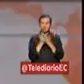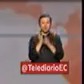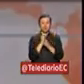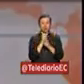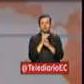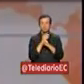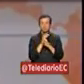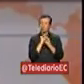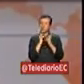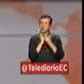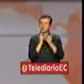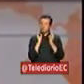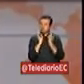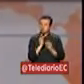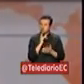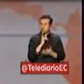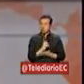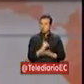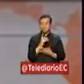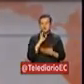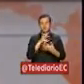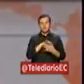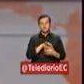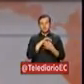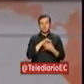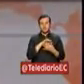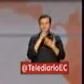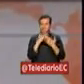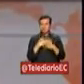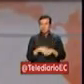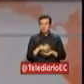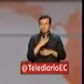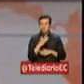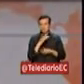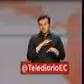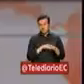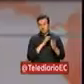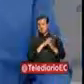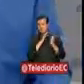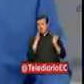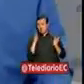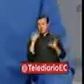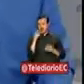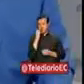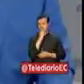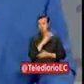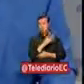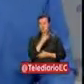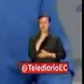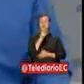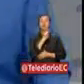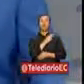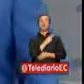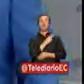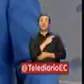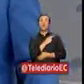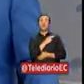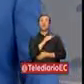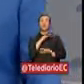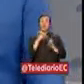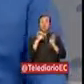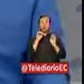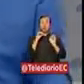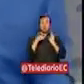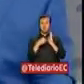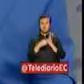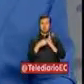funcionando, legítimo, consolidado luego de este periodo. Y usted ya lo ha dicho, es una universidad con 70,000